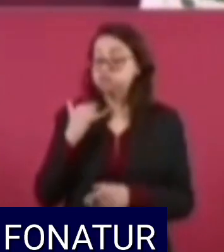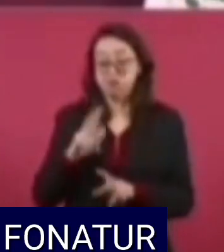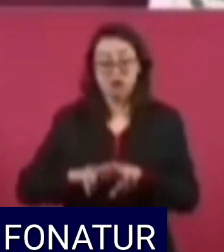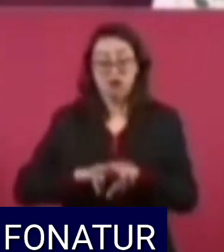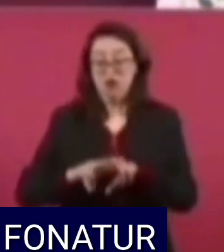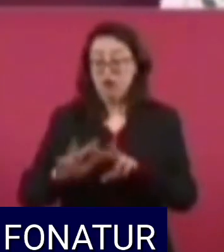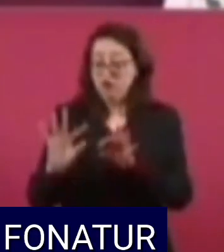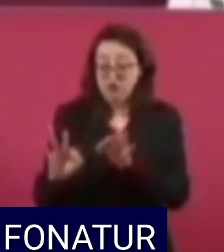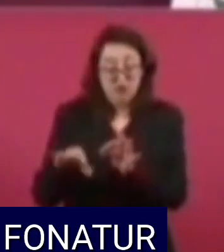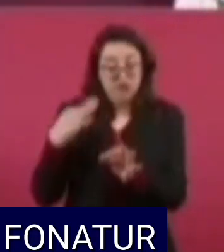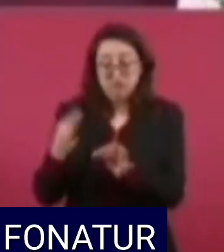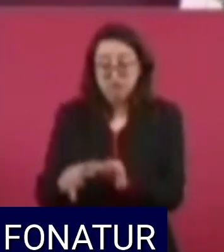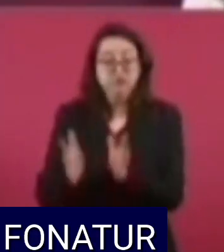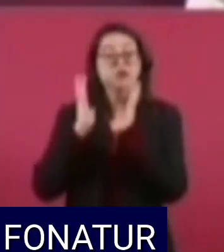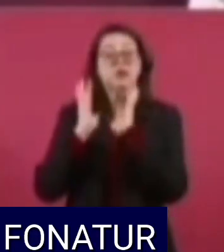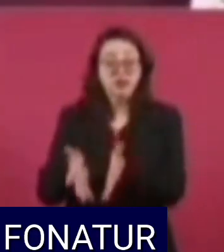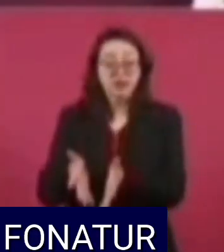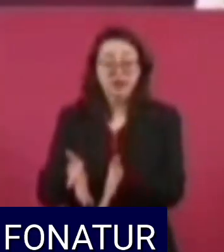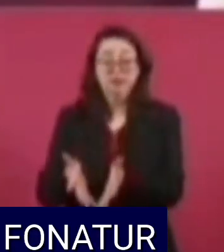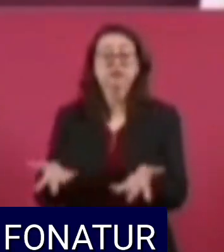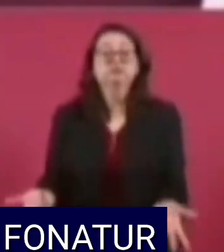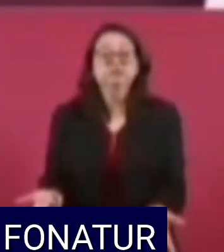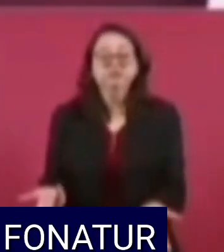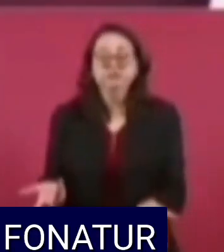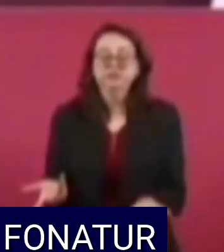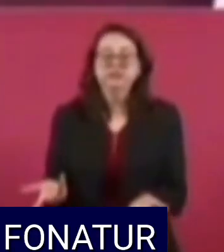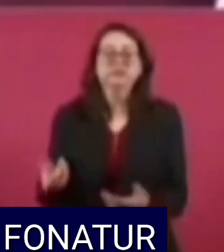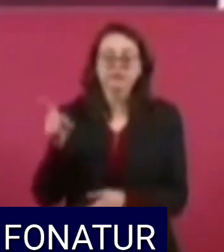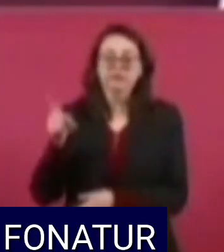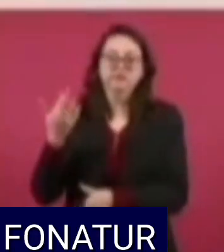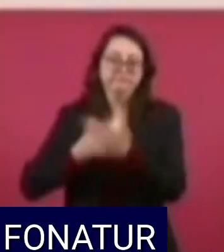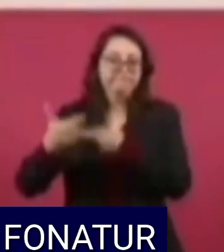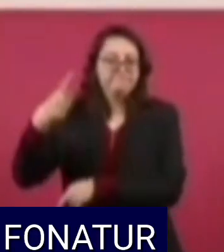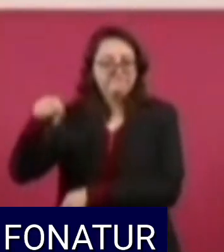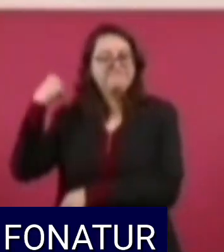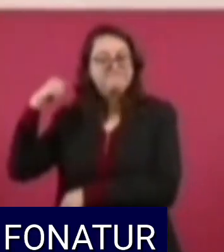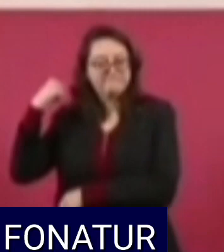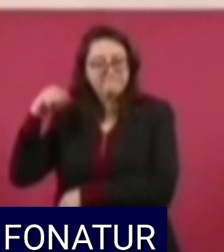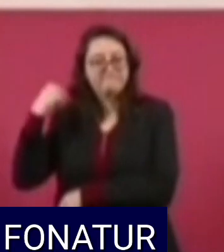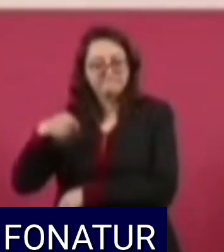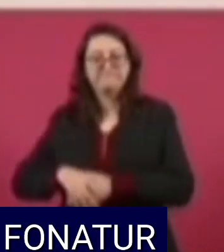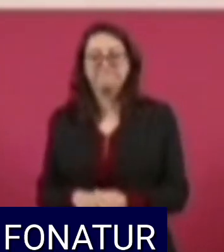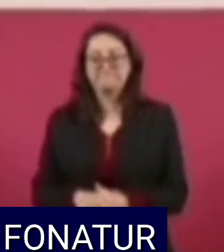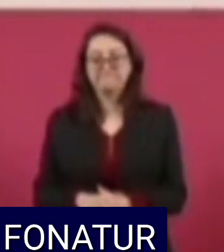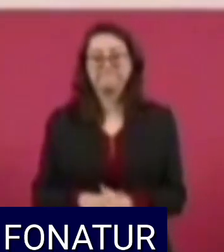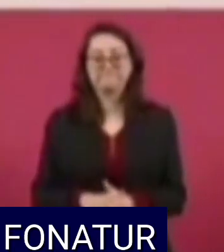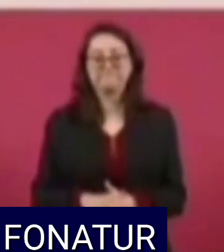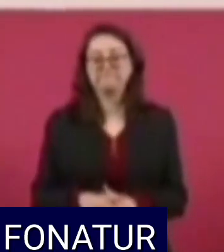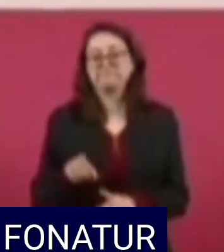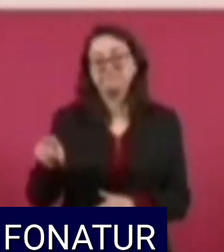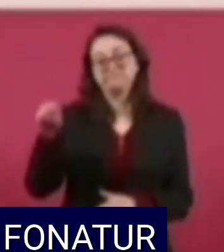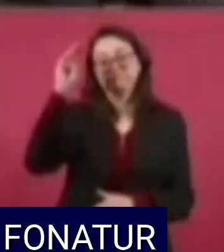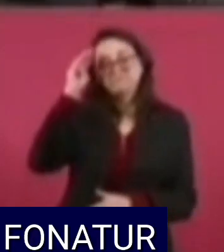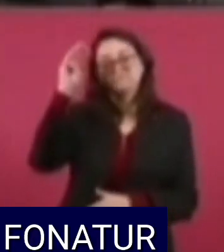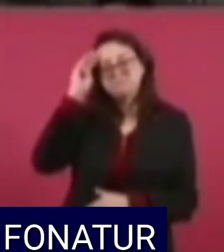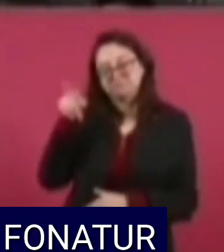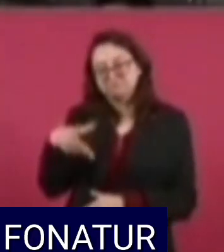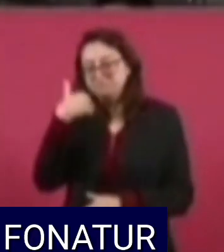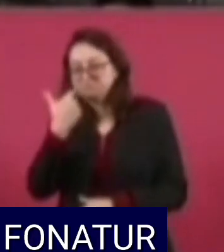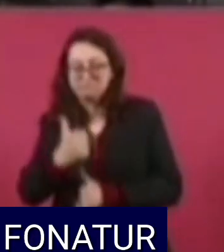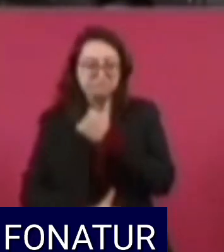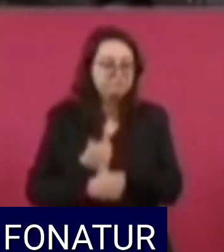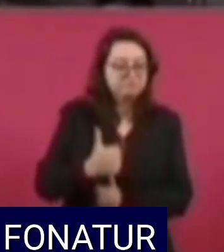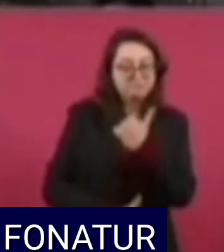va a regresar a Tabasco, está pensando y tiene derecho, como